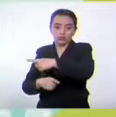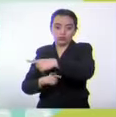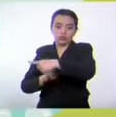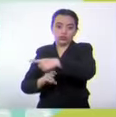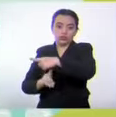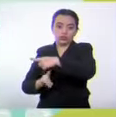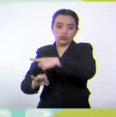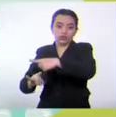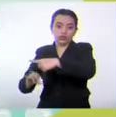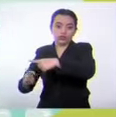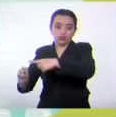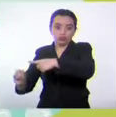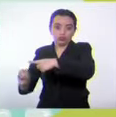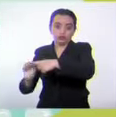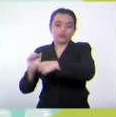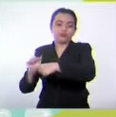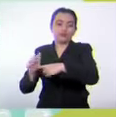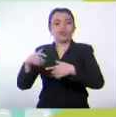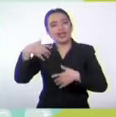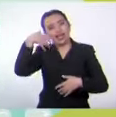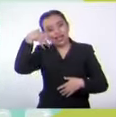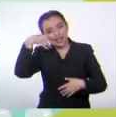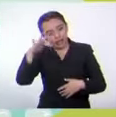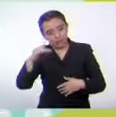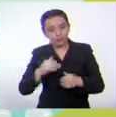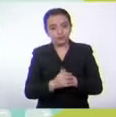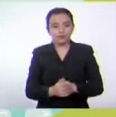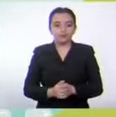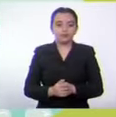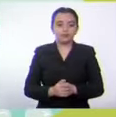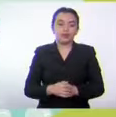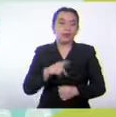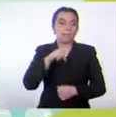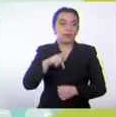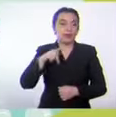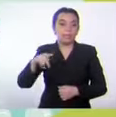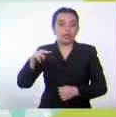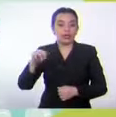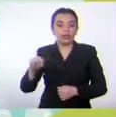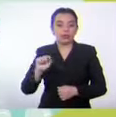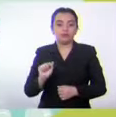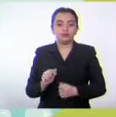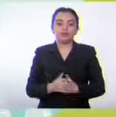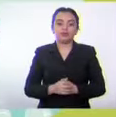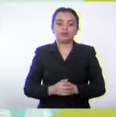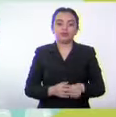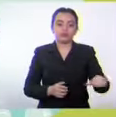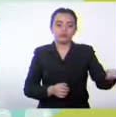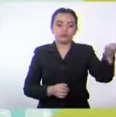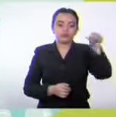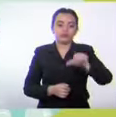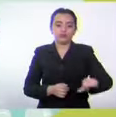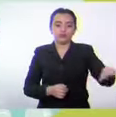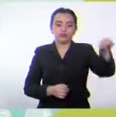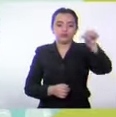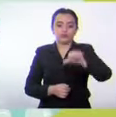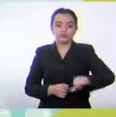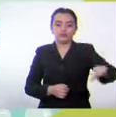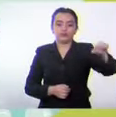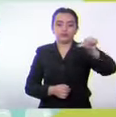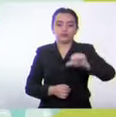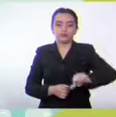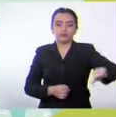Ahora resolvamos un ejemplo de cómo calcular los ppm. Si se disuelve 1 miligramo de cloruro